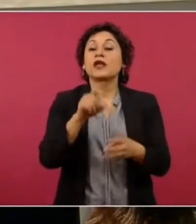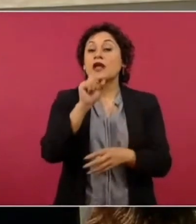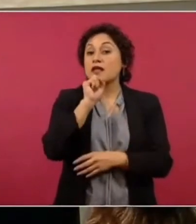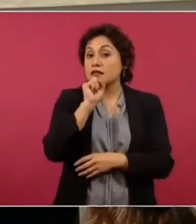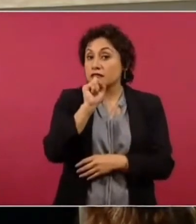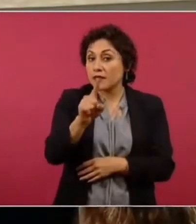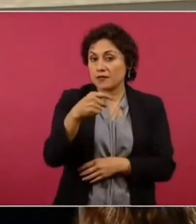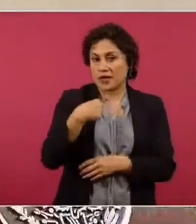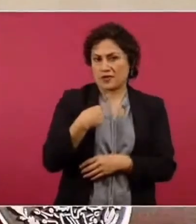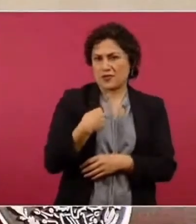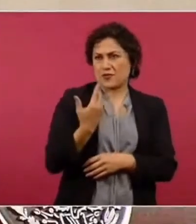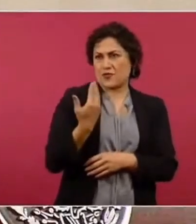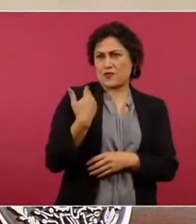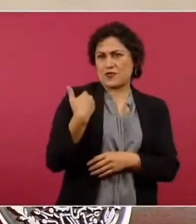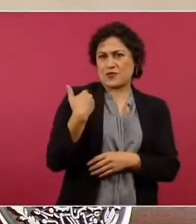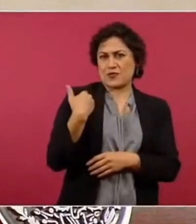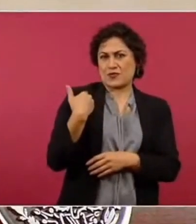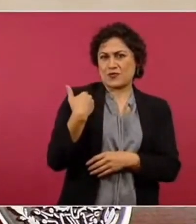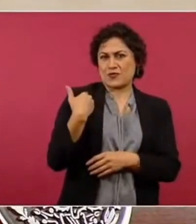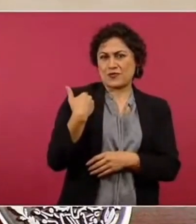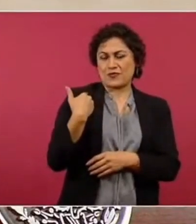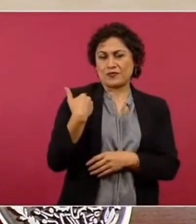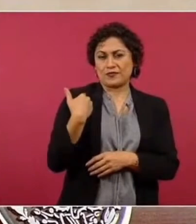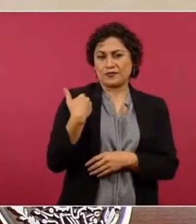Planteé hace poco